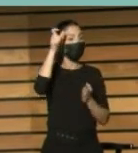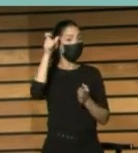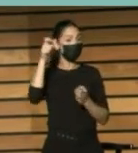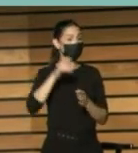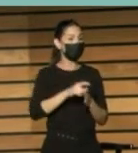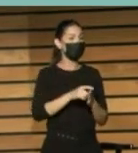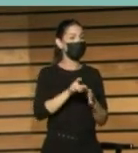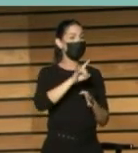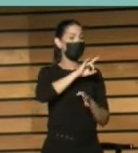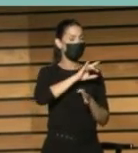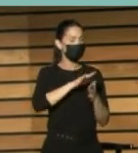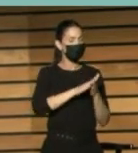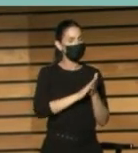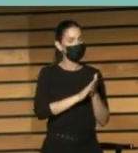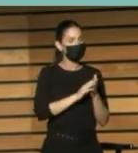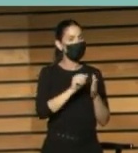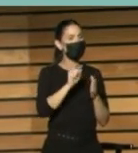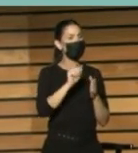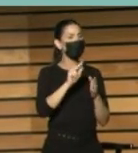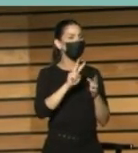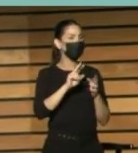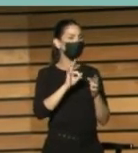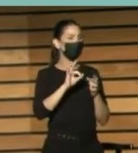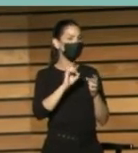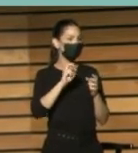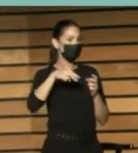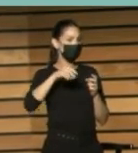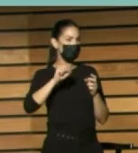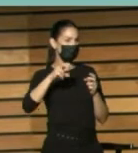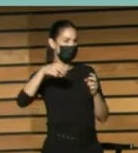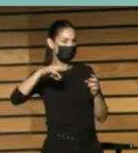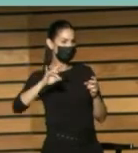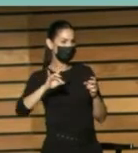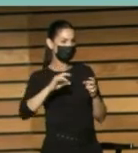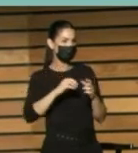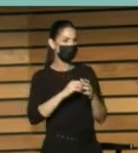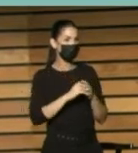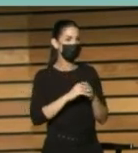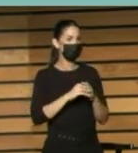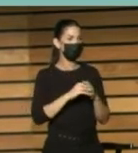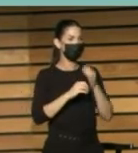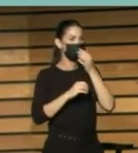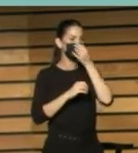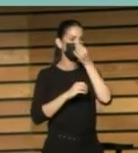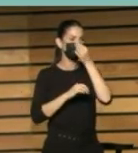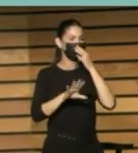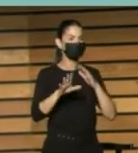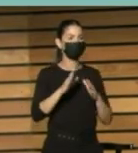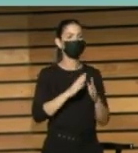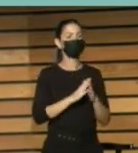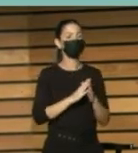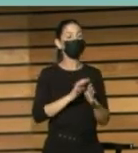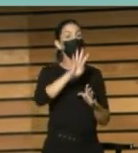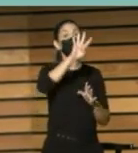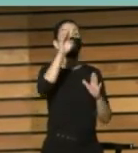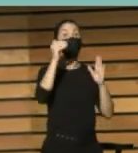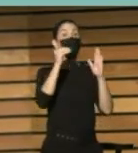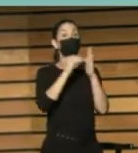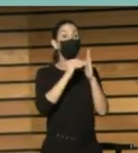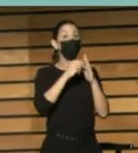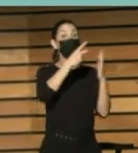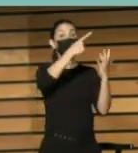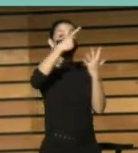en el Ministerio de Cultura, en España hay más de 4.600 bibliotecas públicas,